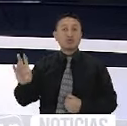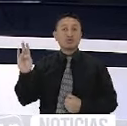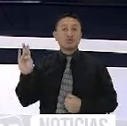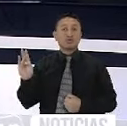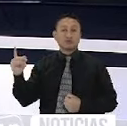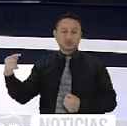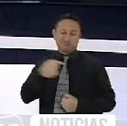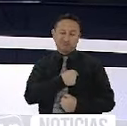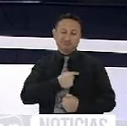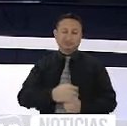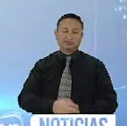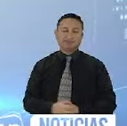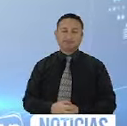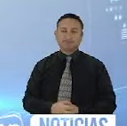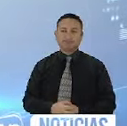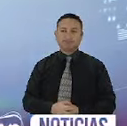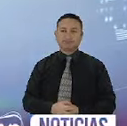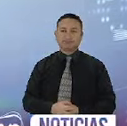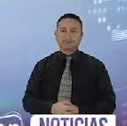herido.